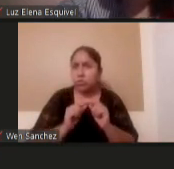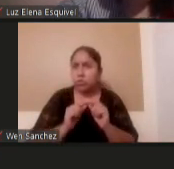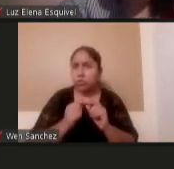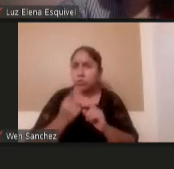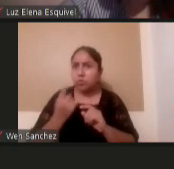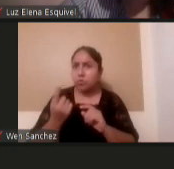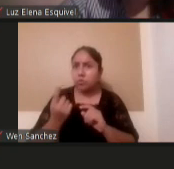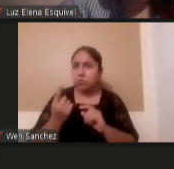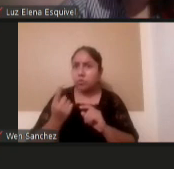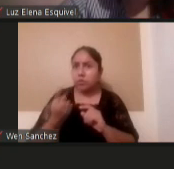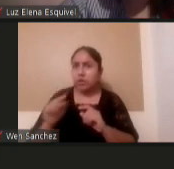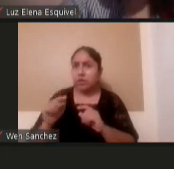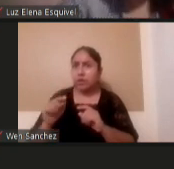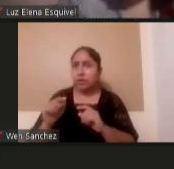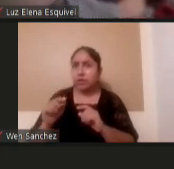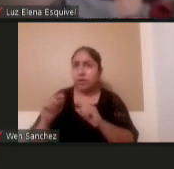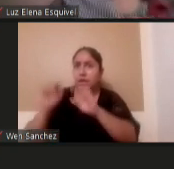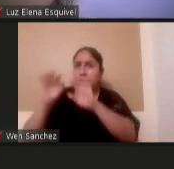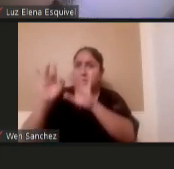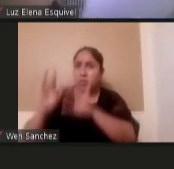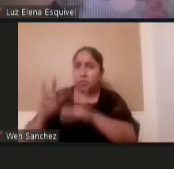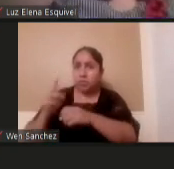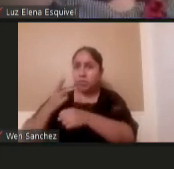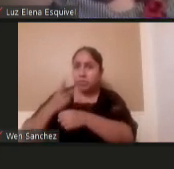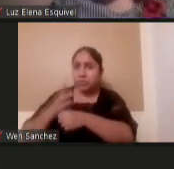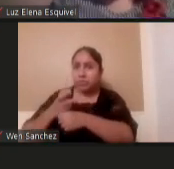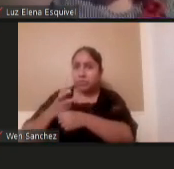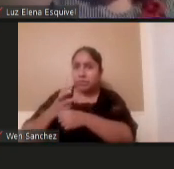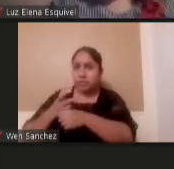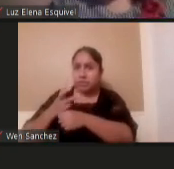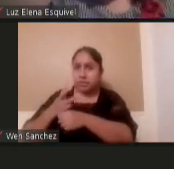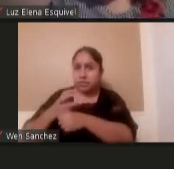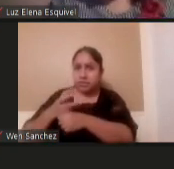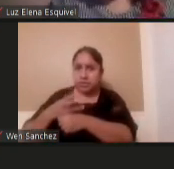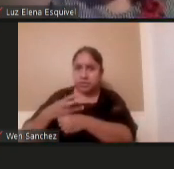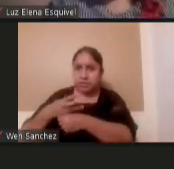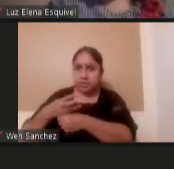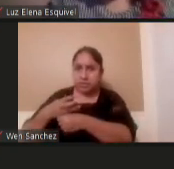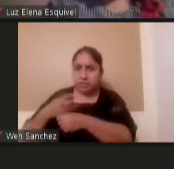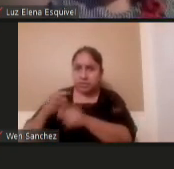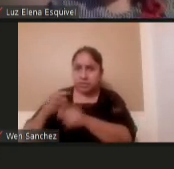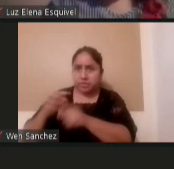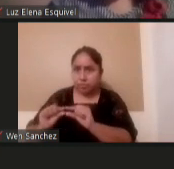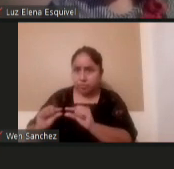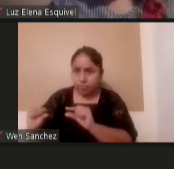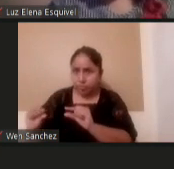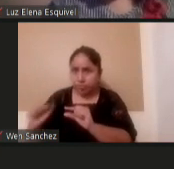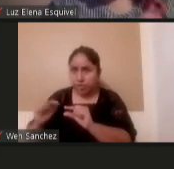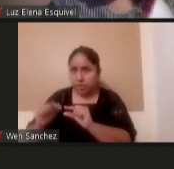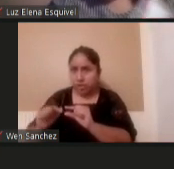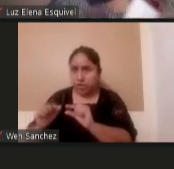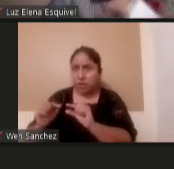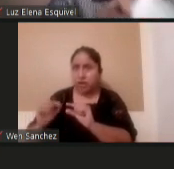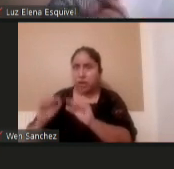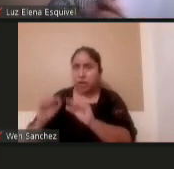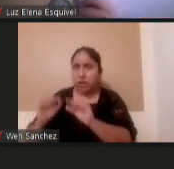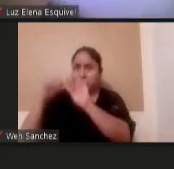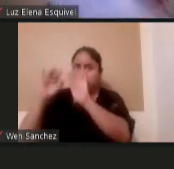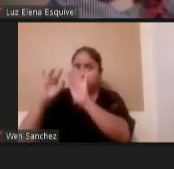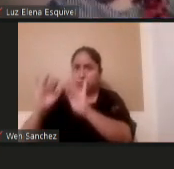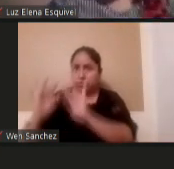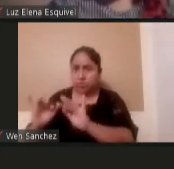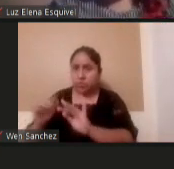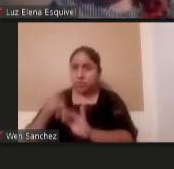el acuerdo tercero, en la última parte. Bueno, le voy a dar lectura al acuerdo completo. Dice, en caso de que